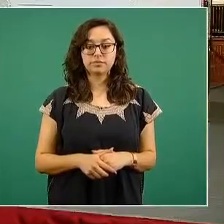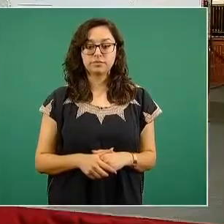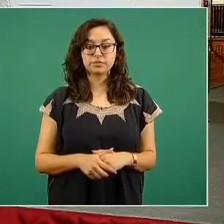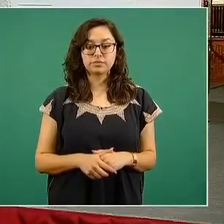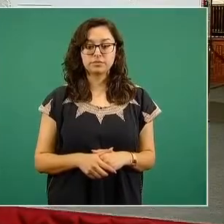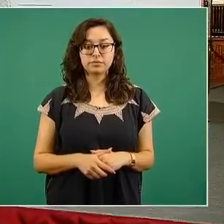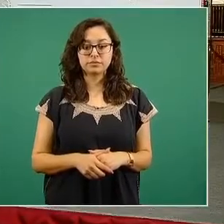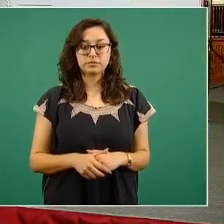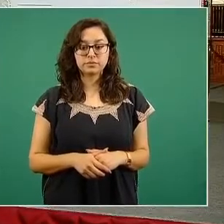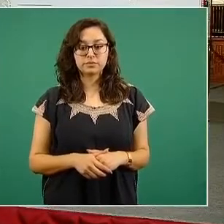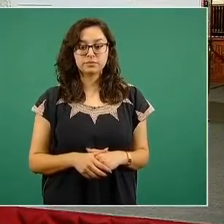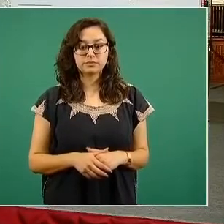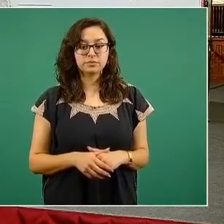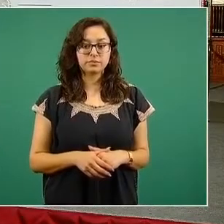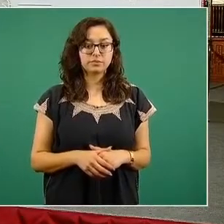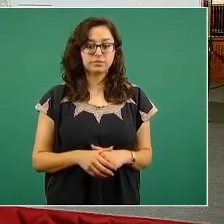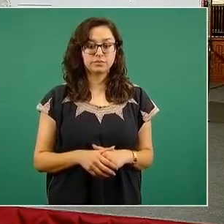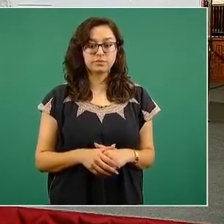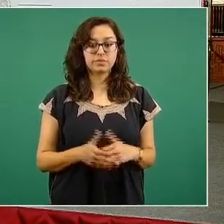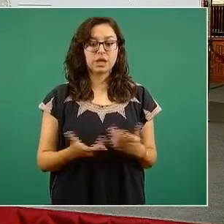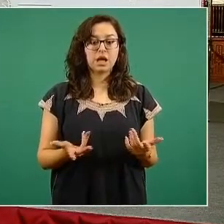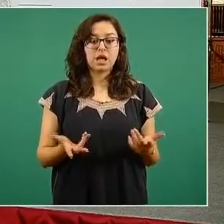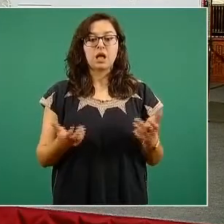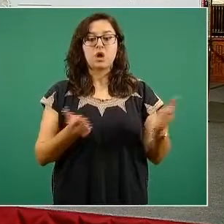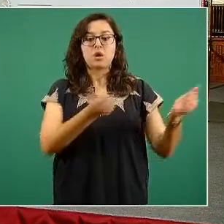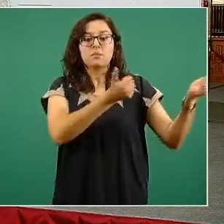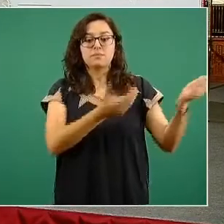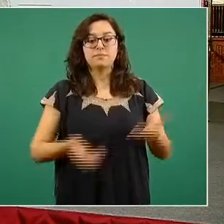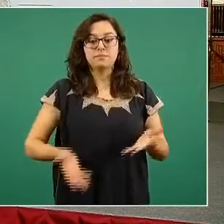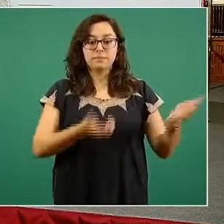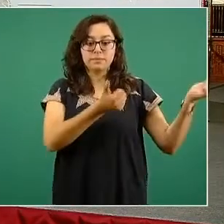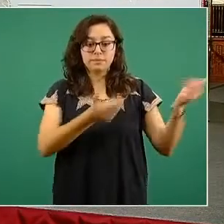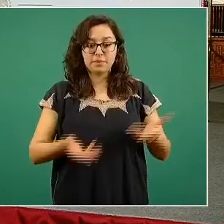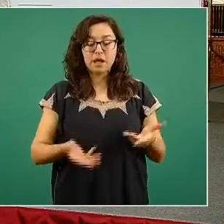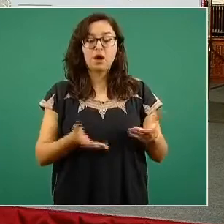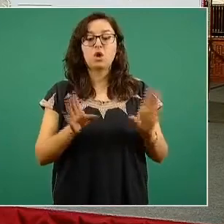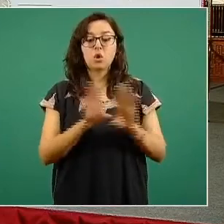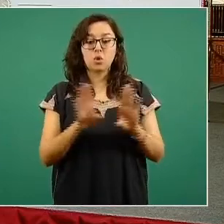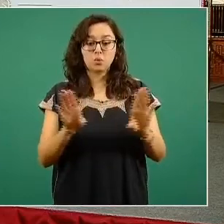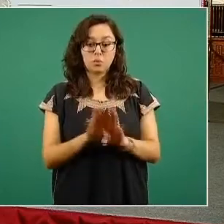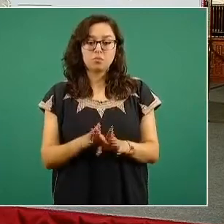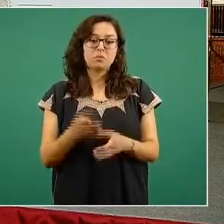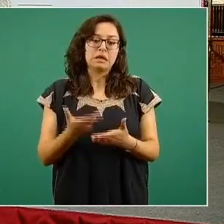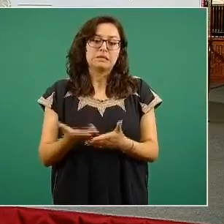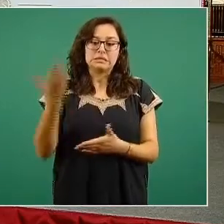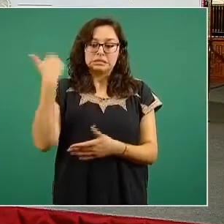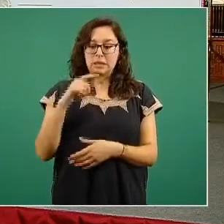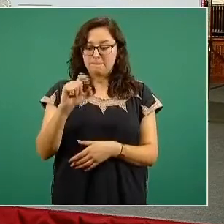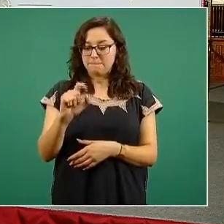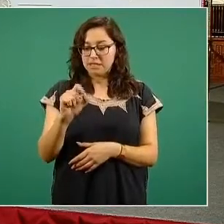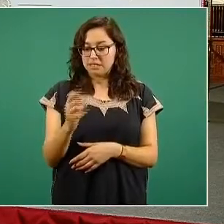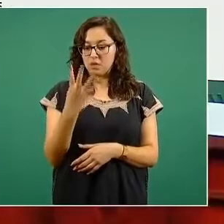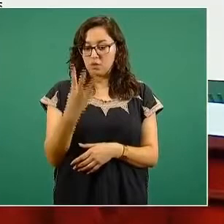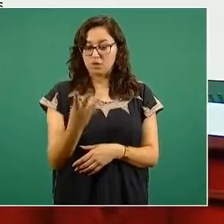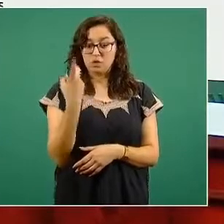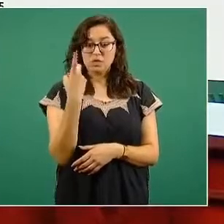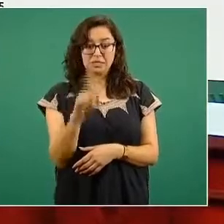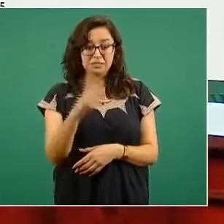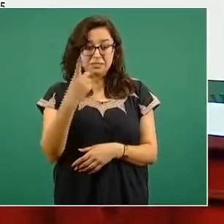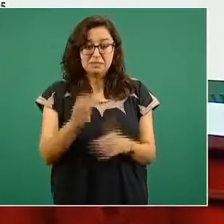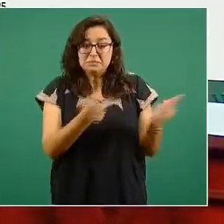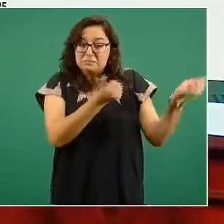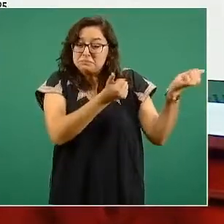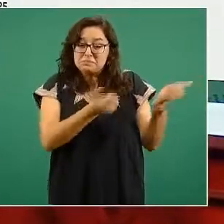es el recuento de cómo han llegado los distintos paquetes. El primer paquete, muy pequeño, el 24 de